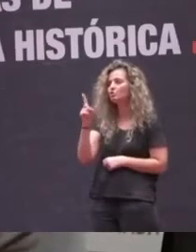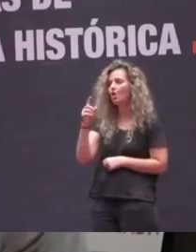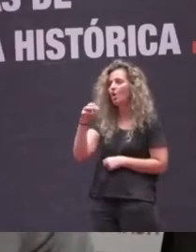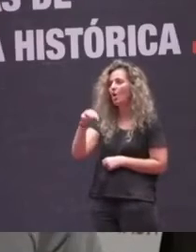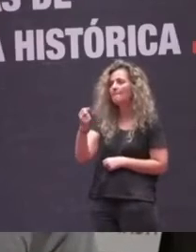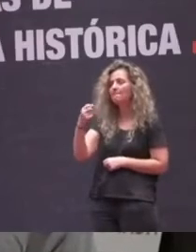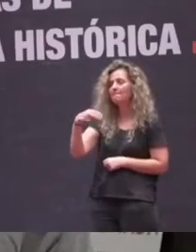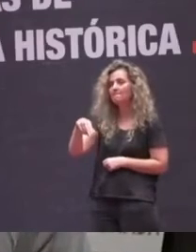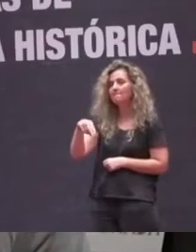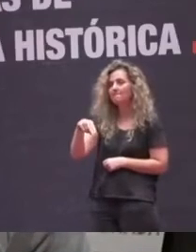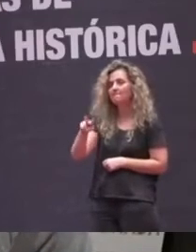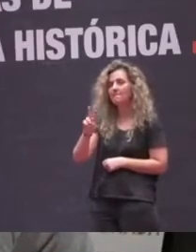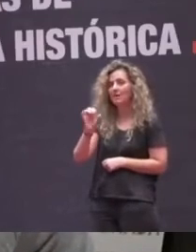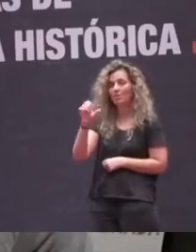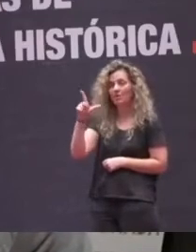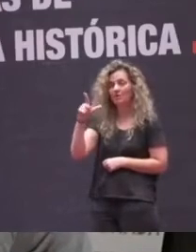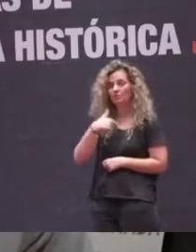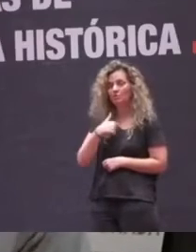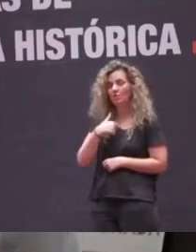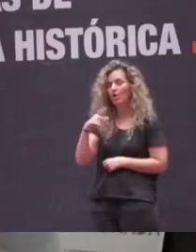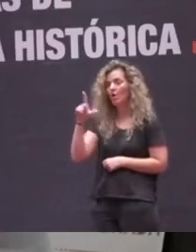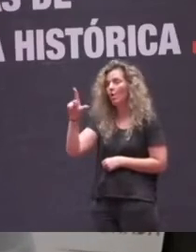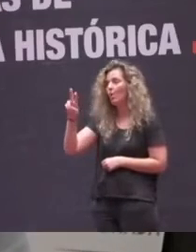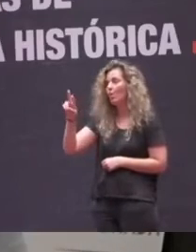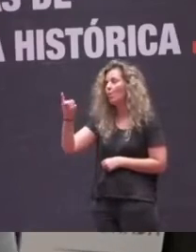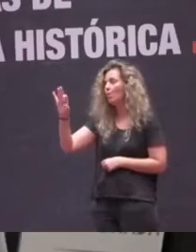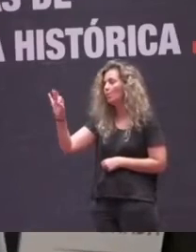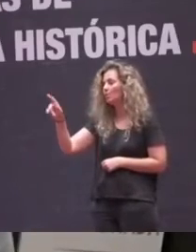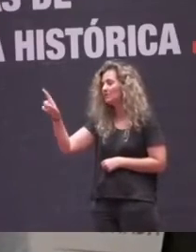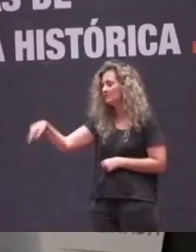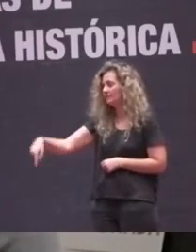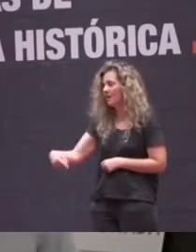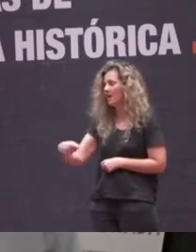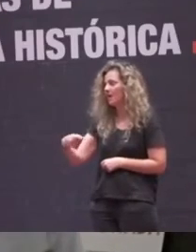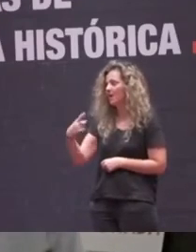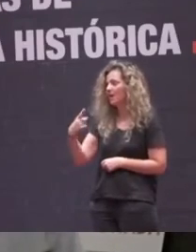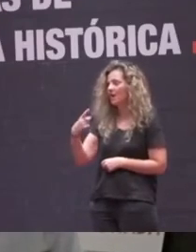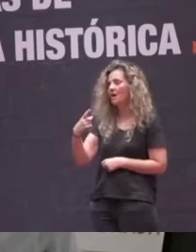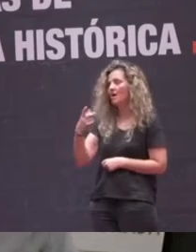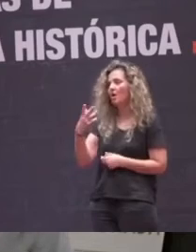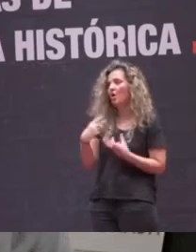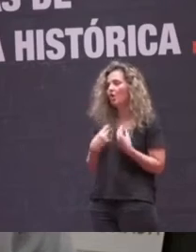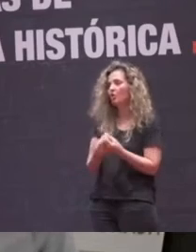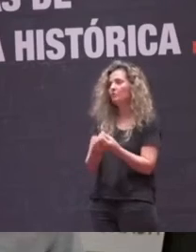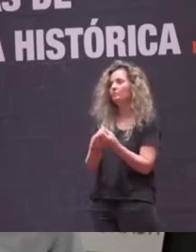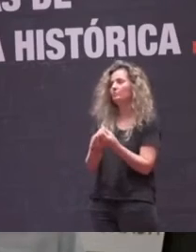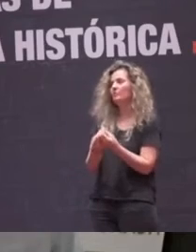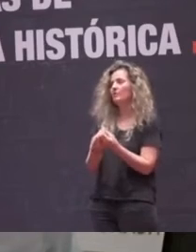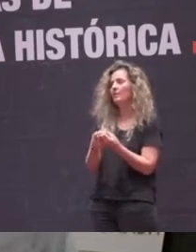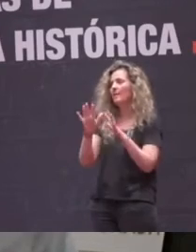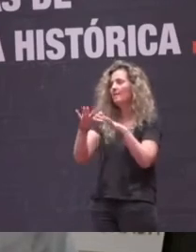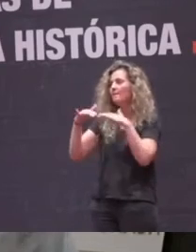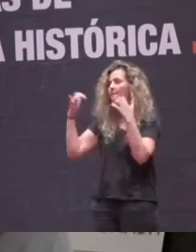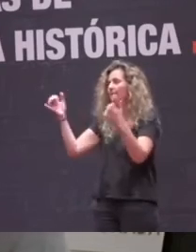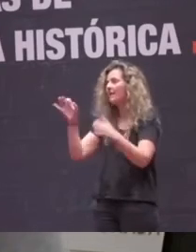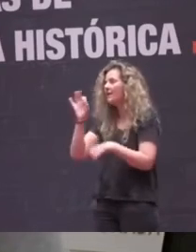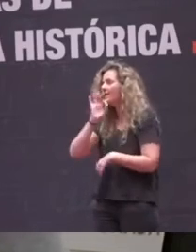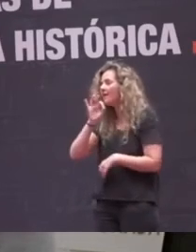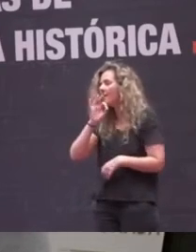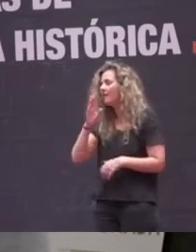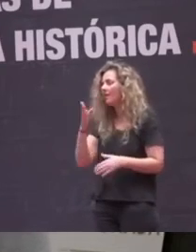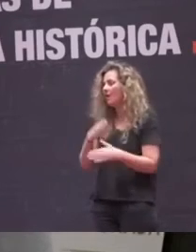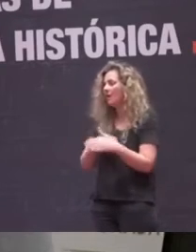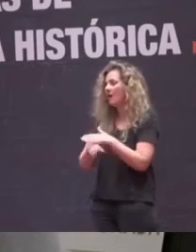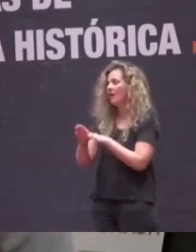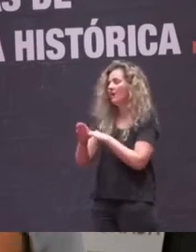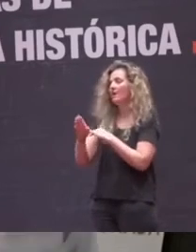Pérez Lorenzo, é dicir, Luis Bará, que está aquí tamén, pois acompañou desde o Parlamento Galego, a través do Grupo